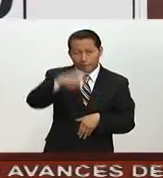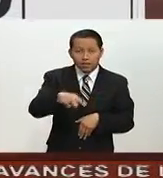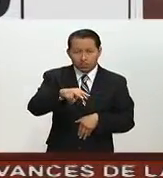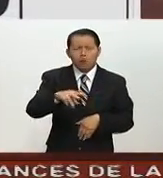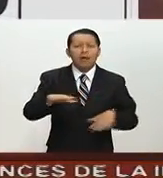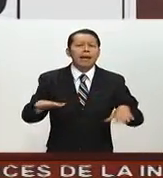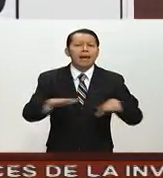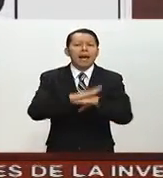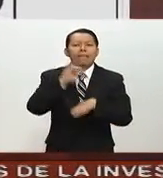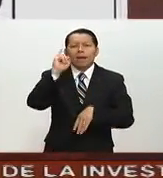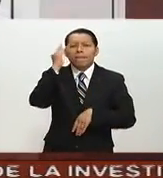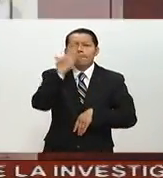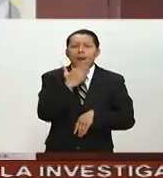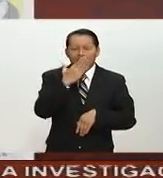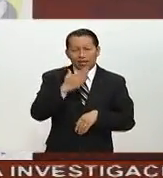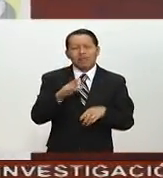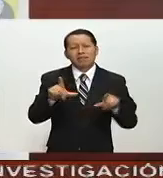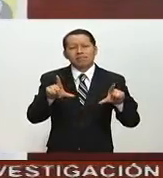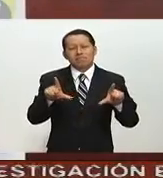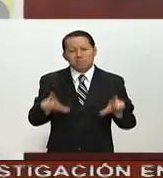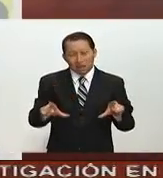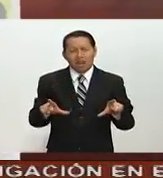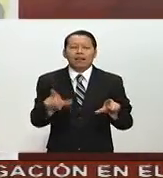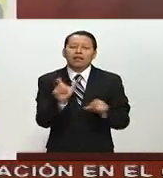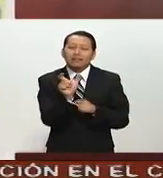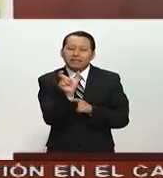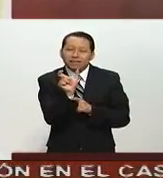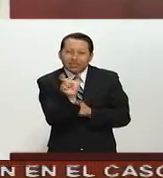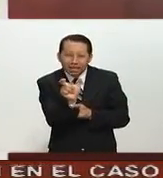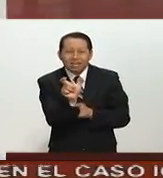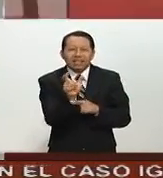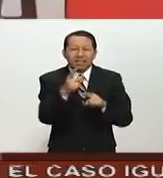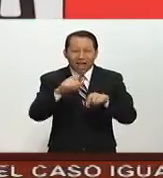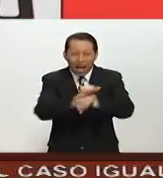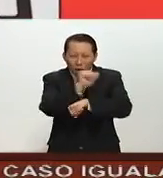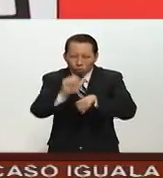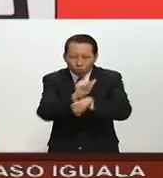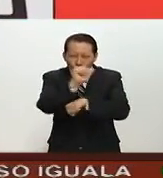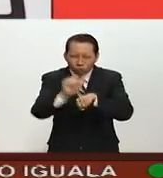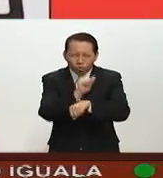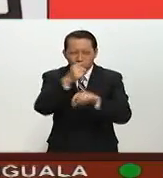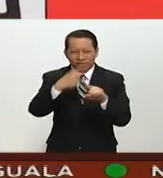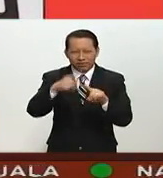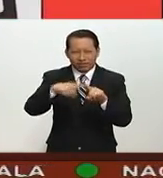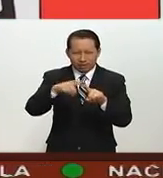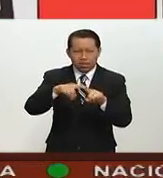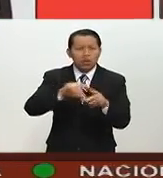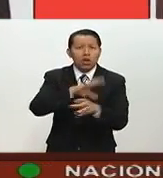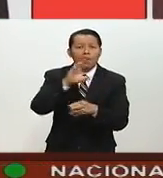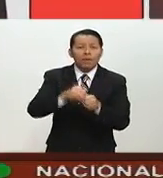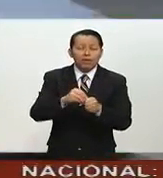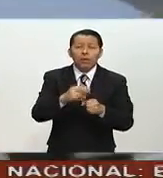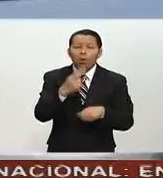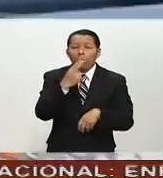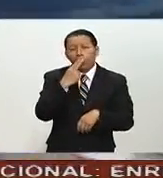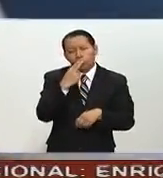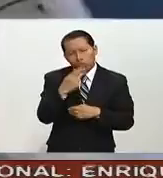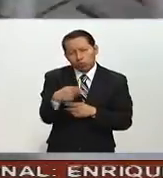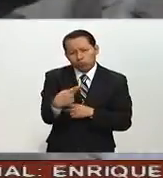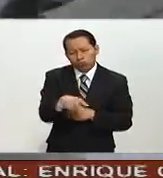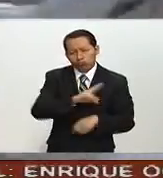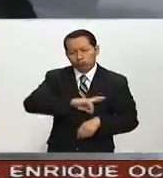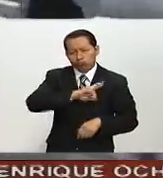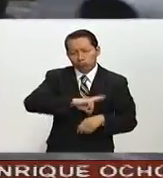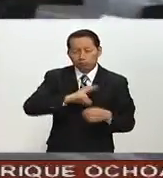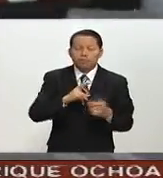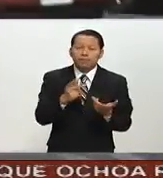cambiar la imagen de las placas, tarjeta de circulación y calcomanía de identificación vehicular para automóviles de uso particular. De acuerdo con